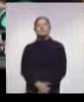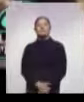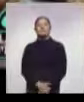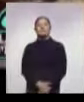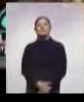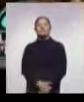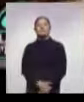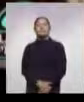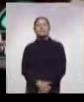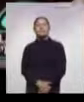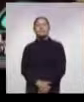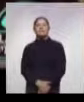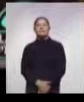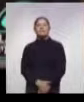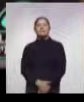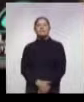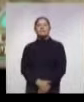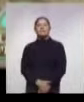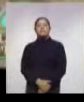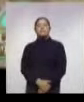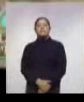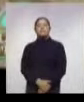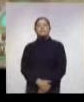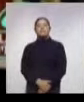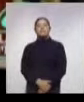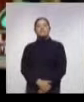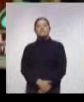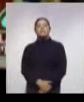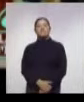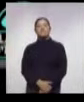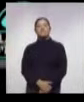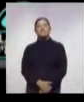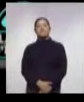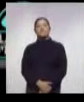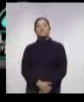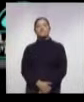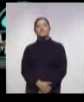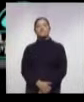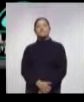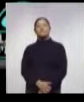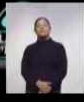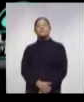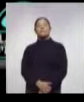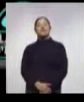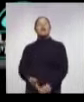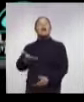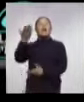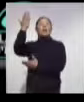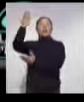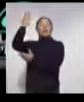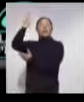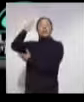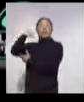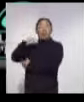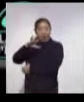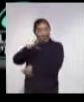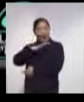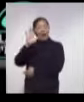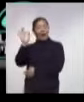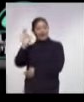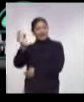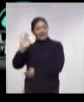I hired you to be an actor, Rick, not a TV cowboy. You're better than that. Había una vez en